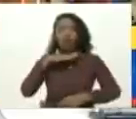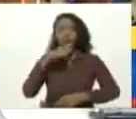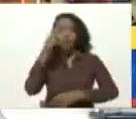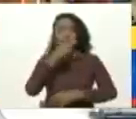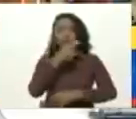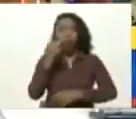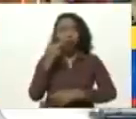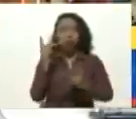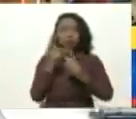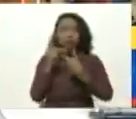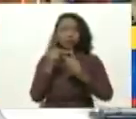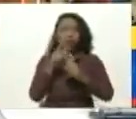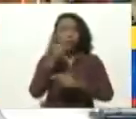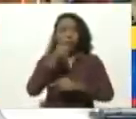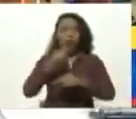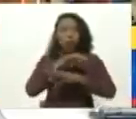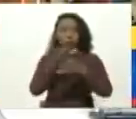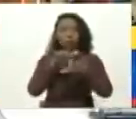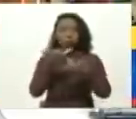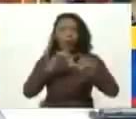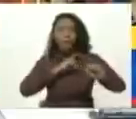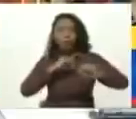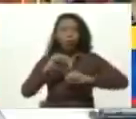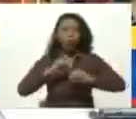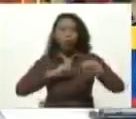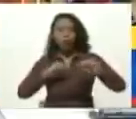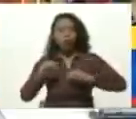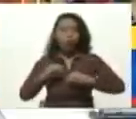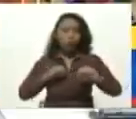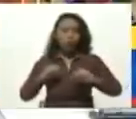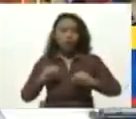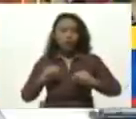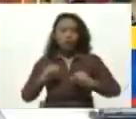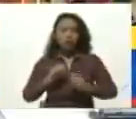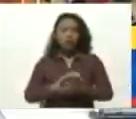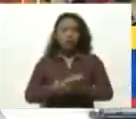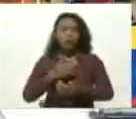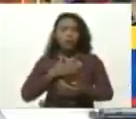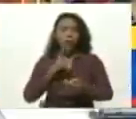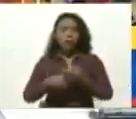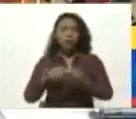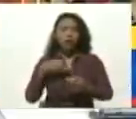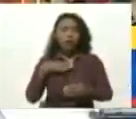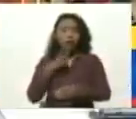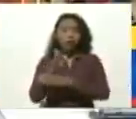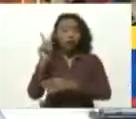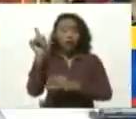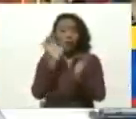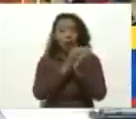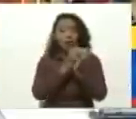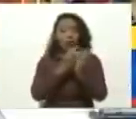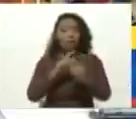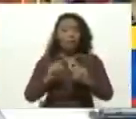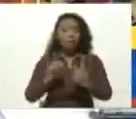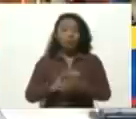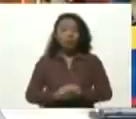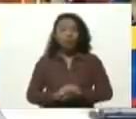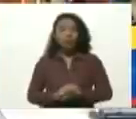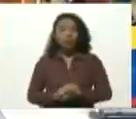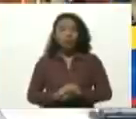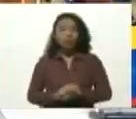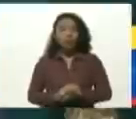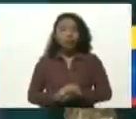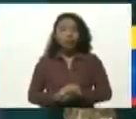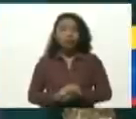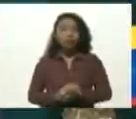ocupación hotelera, la gente en las playas, moviéndose. Sile y yo íbamos a ir a Margarita en estos días, ¿no? Pero